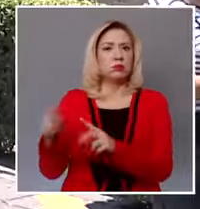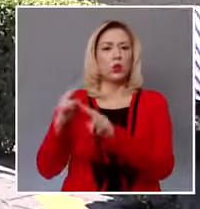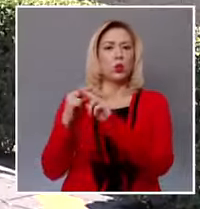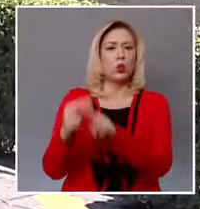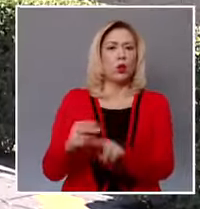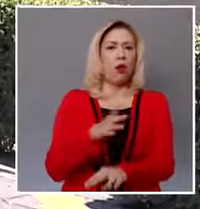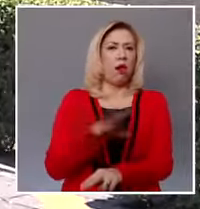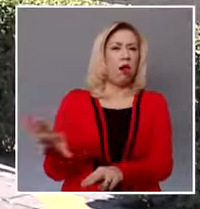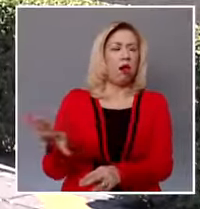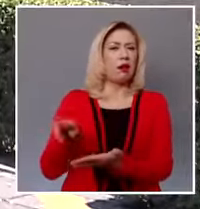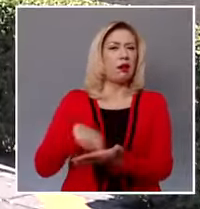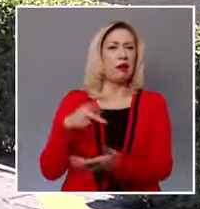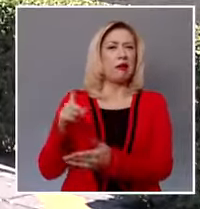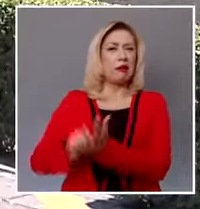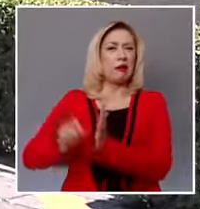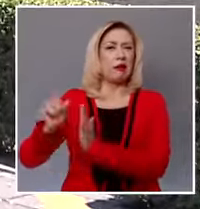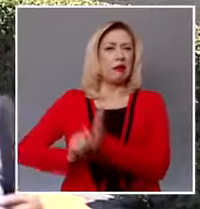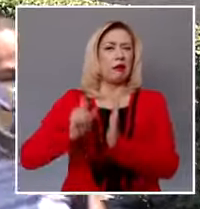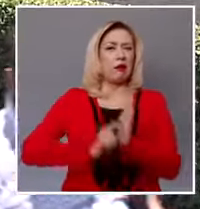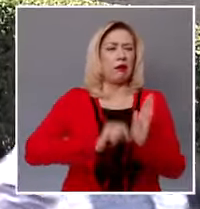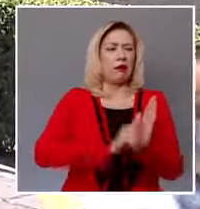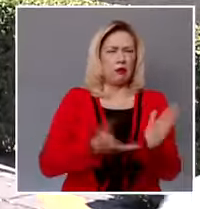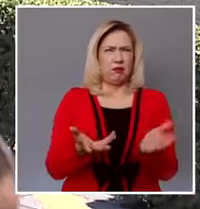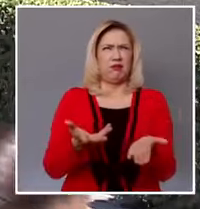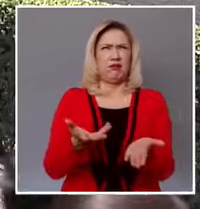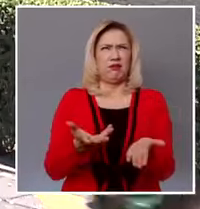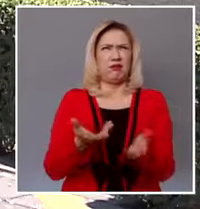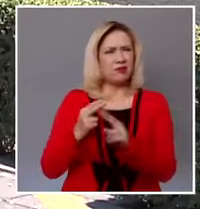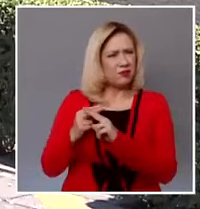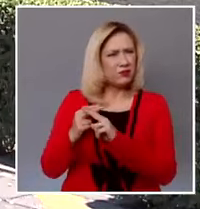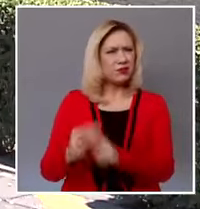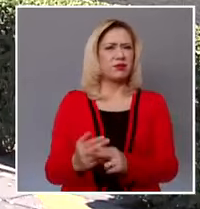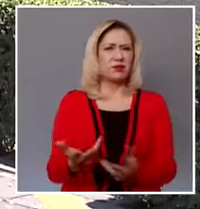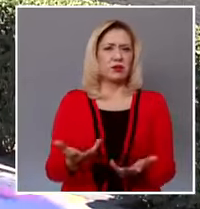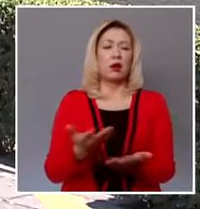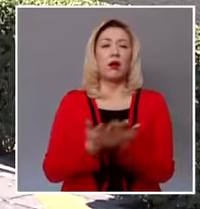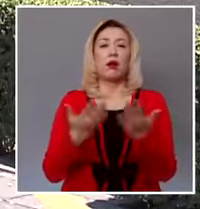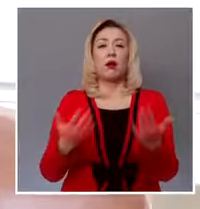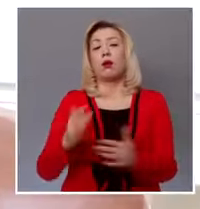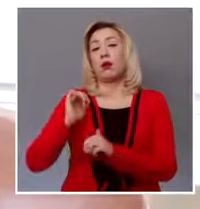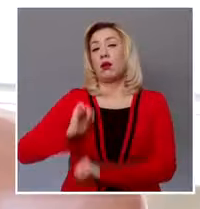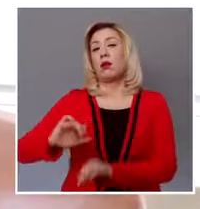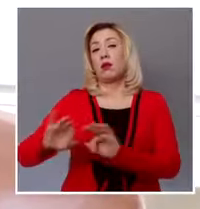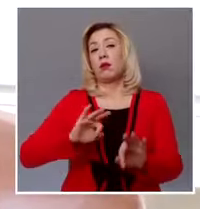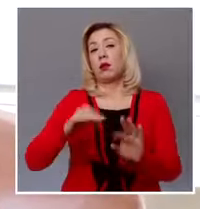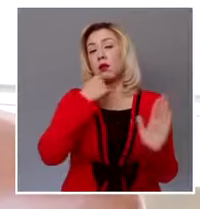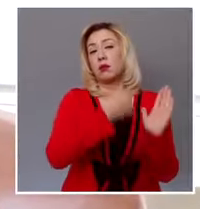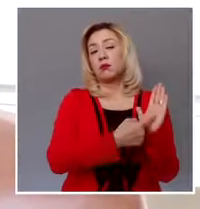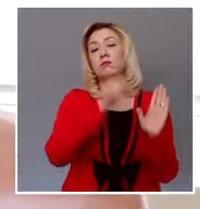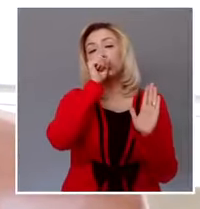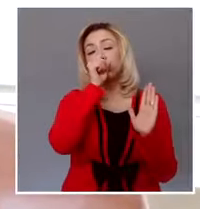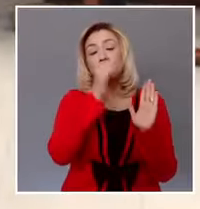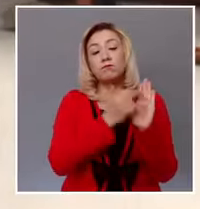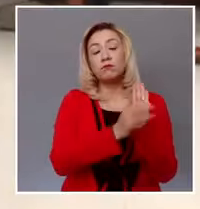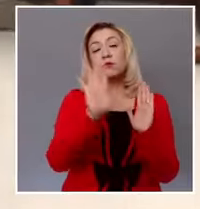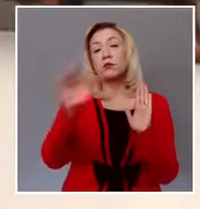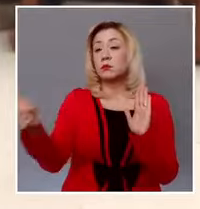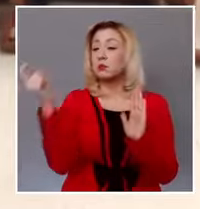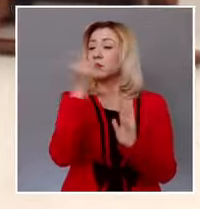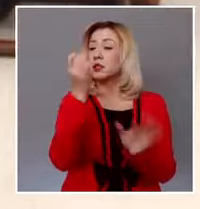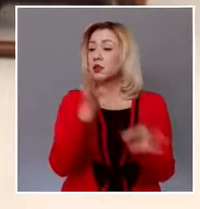o ejecutor de obras especializadas ante la Secretaría del Trabajo deben estar al corriente con las obligaciones fiscales y de